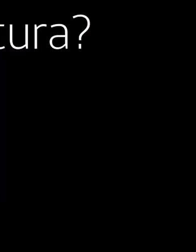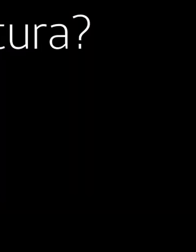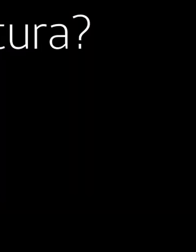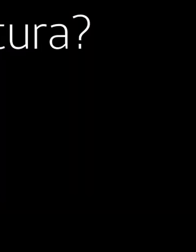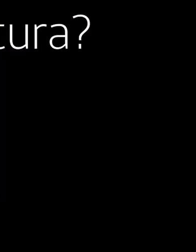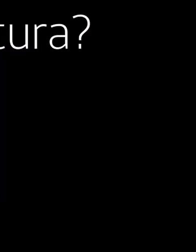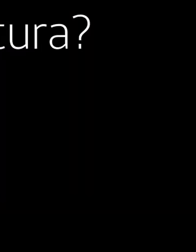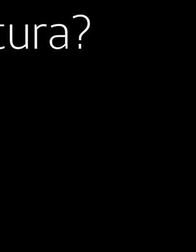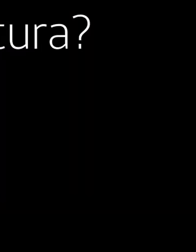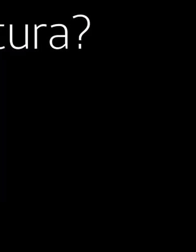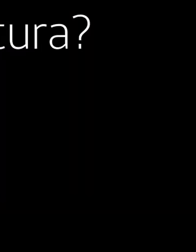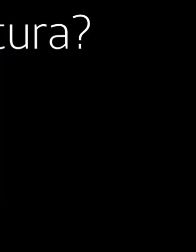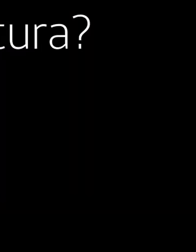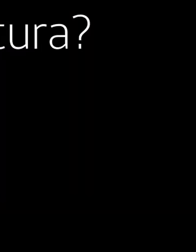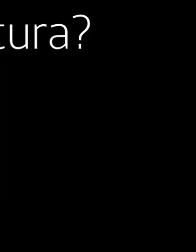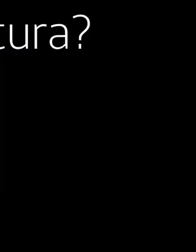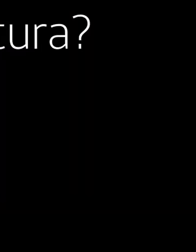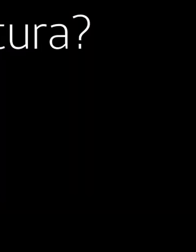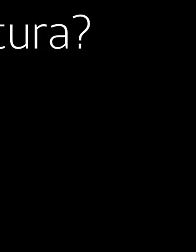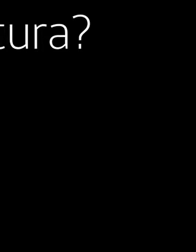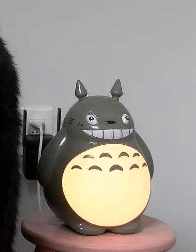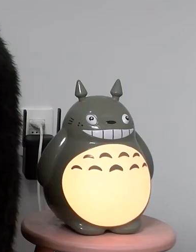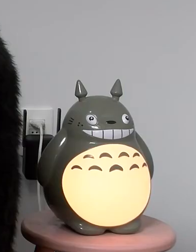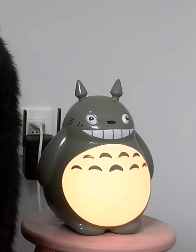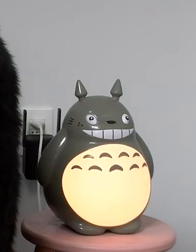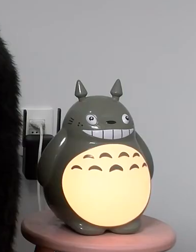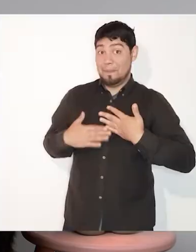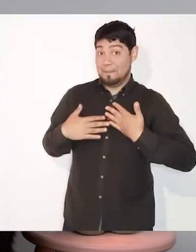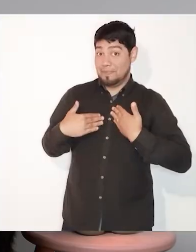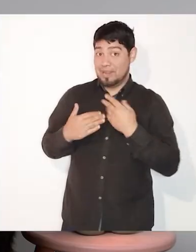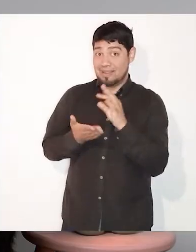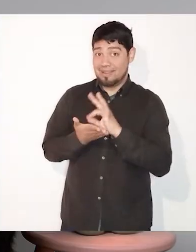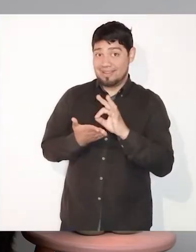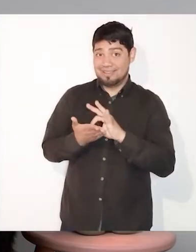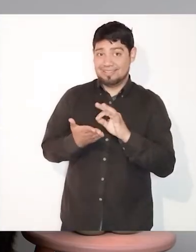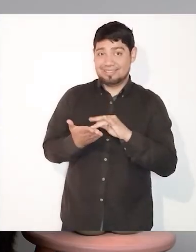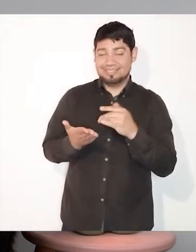¿Cómo definirías tu escritura? Mi escritura